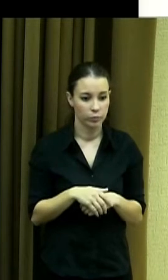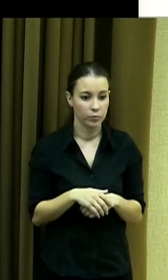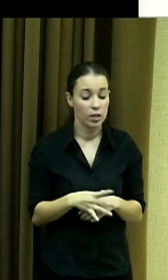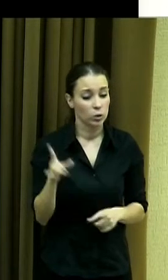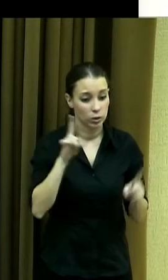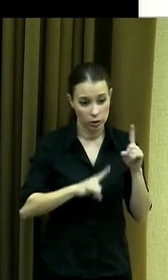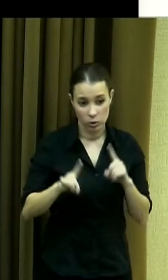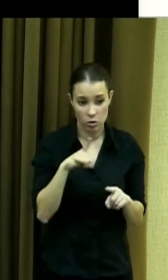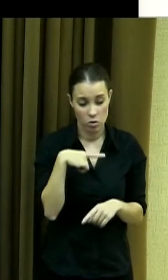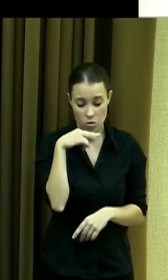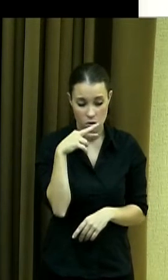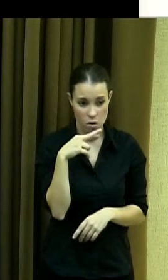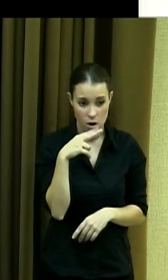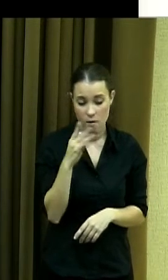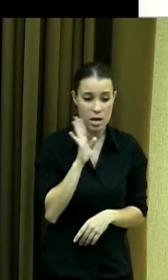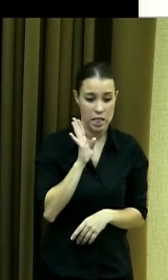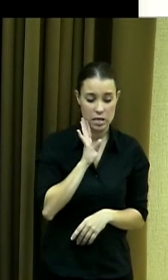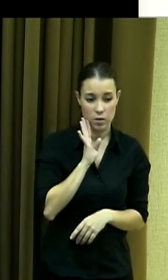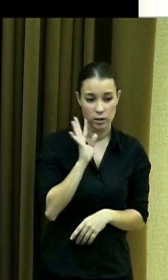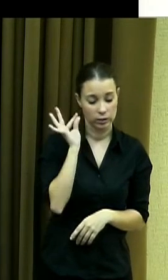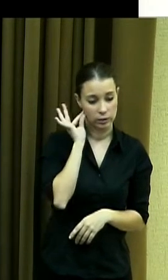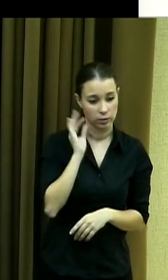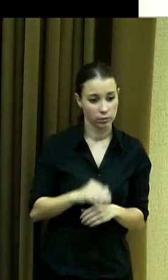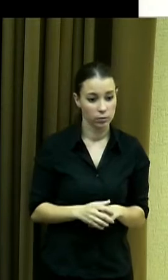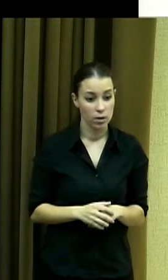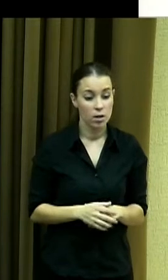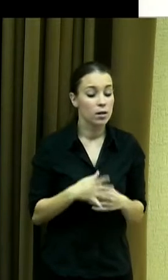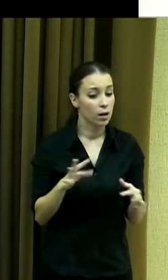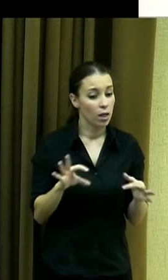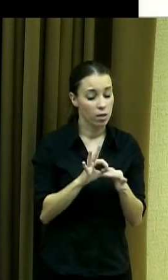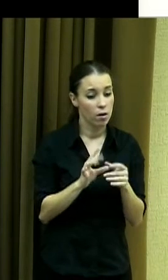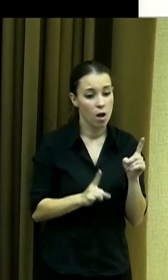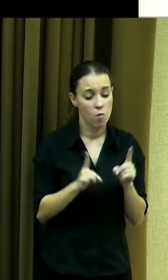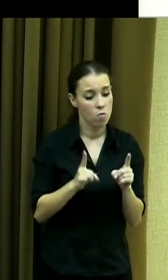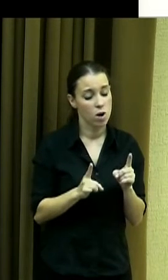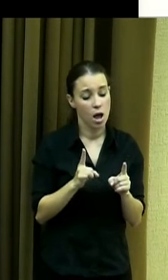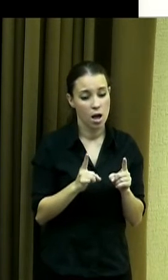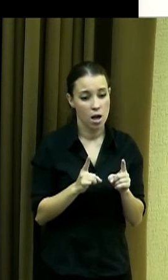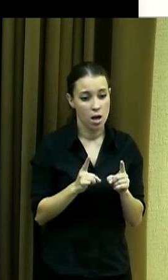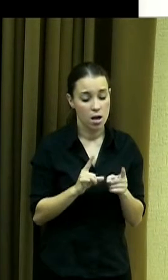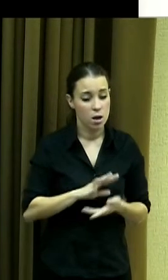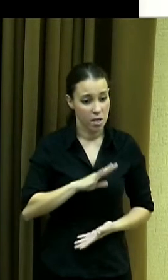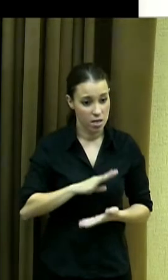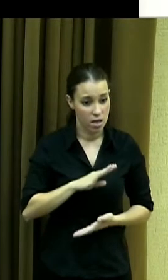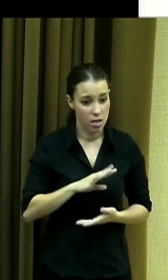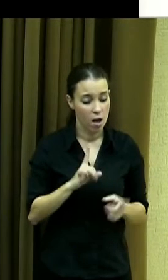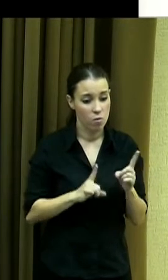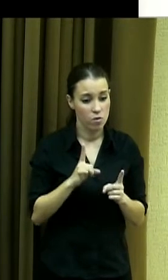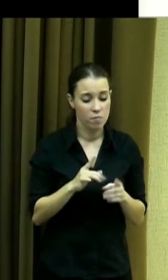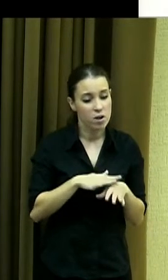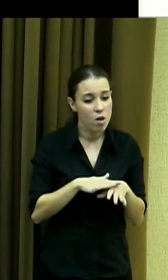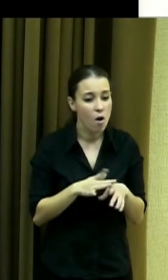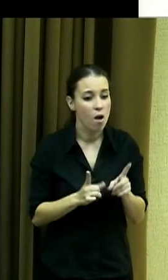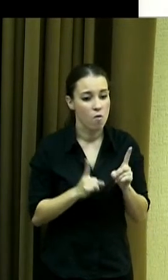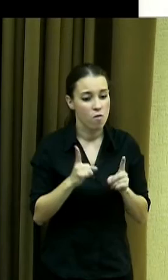doctora Cáceres y que bueno, relacionan pues, ciertas capacidades, ciertas funciones ejecutivas como son la memoria